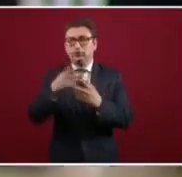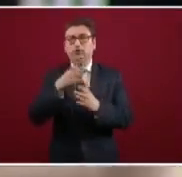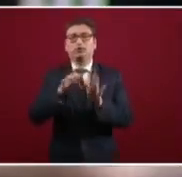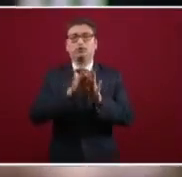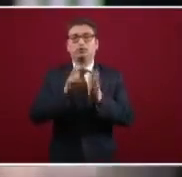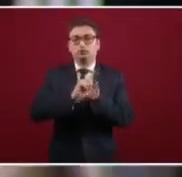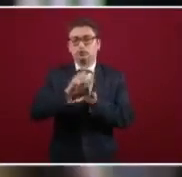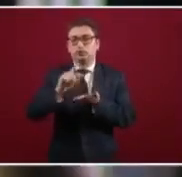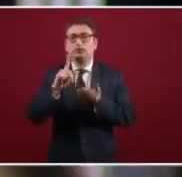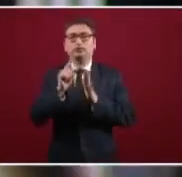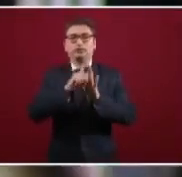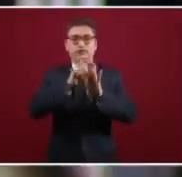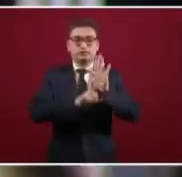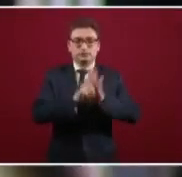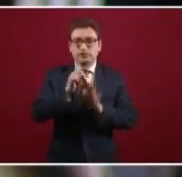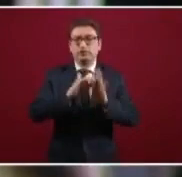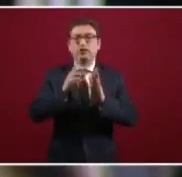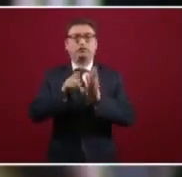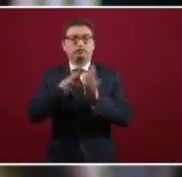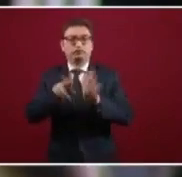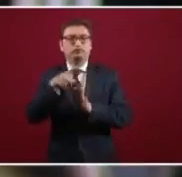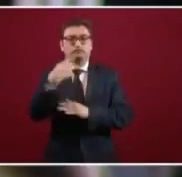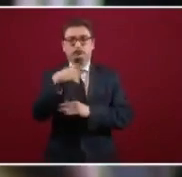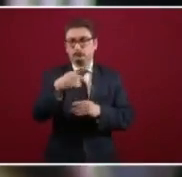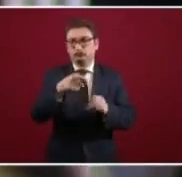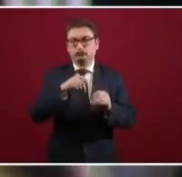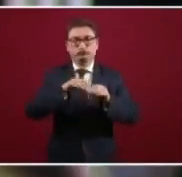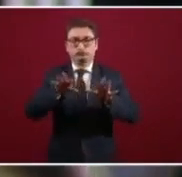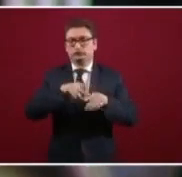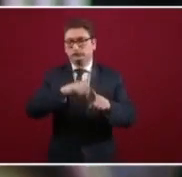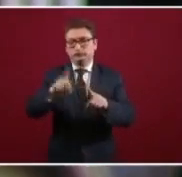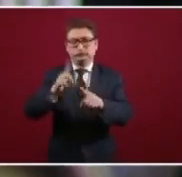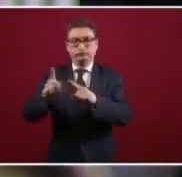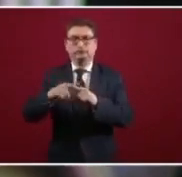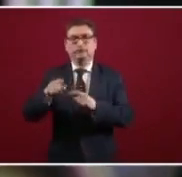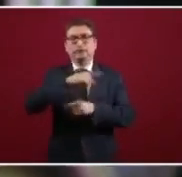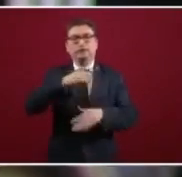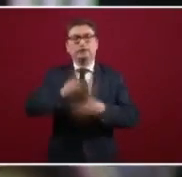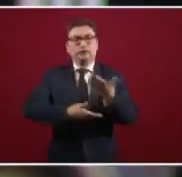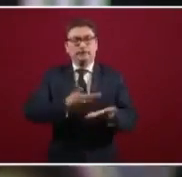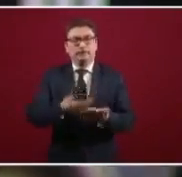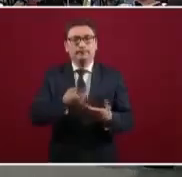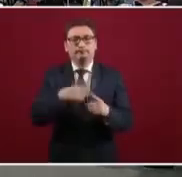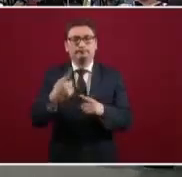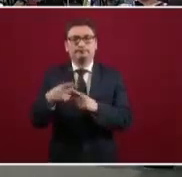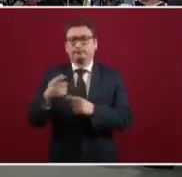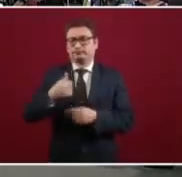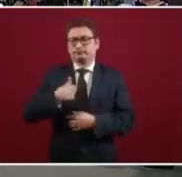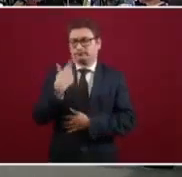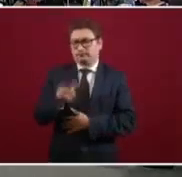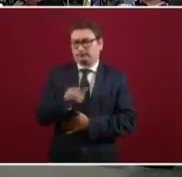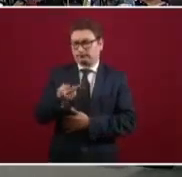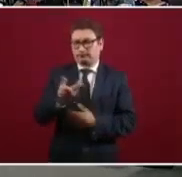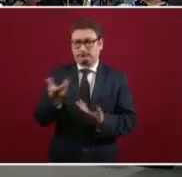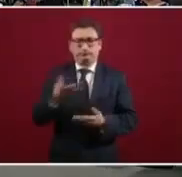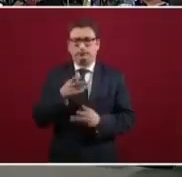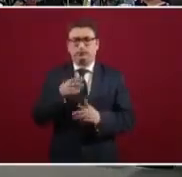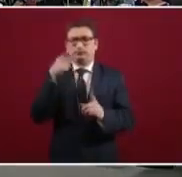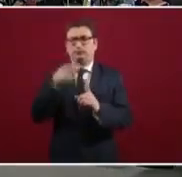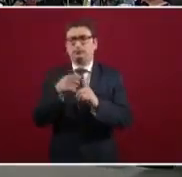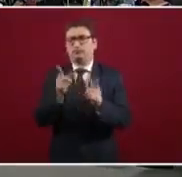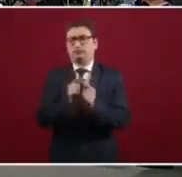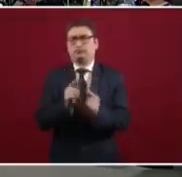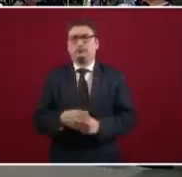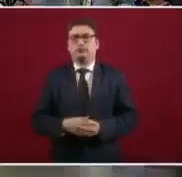twitter de instagram de los medios de comunicación donde se prestan los servicios y mi pregunta es así muy muy